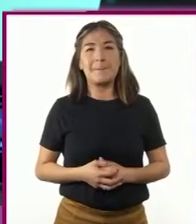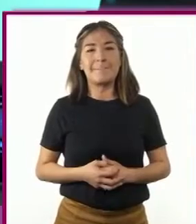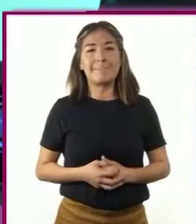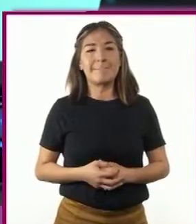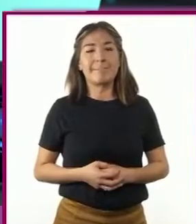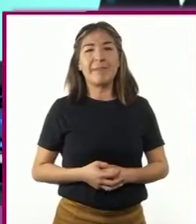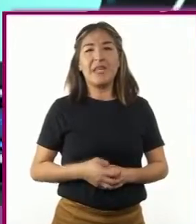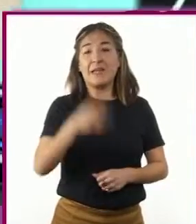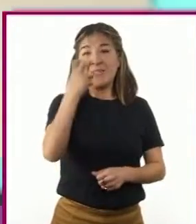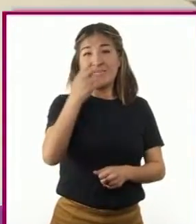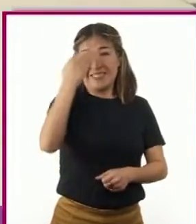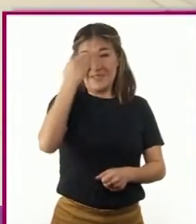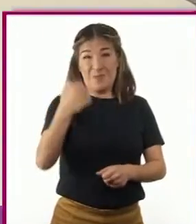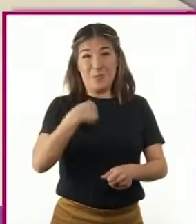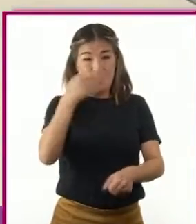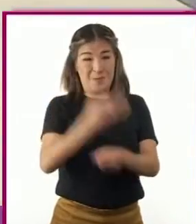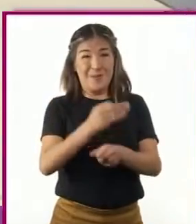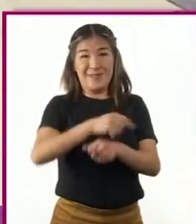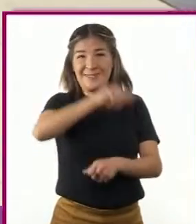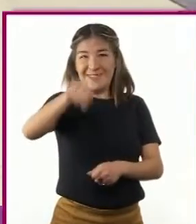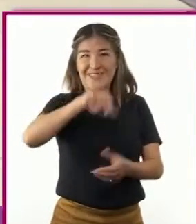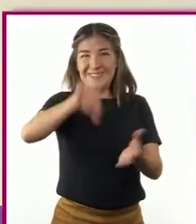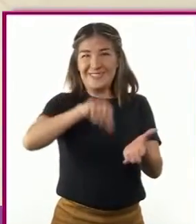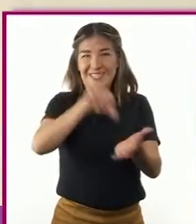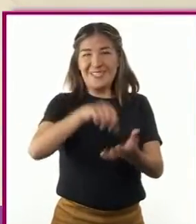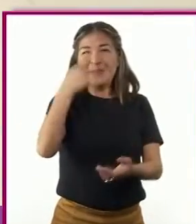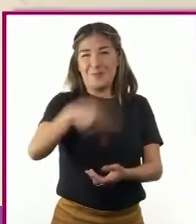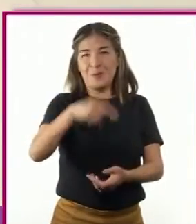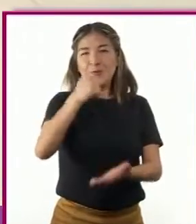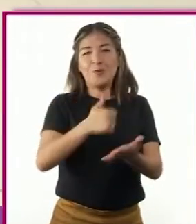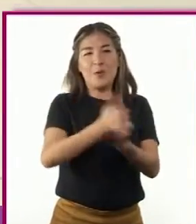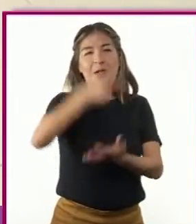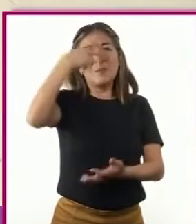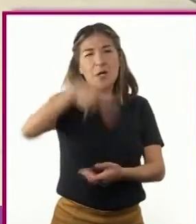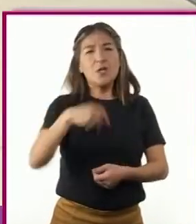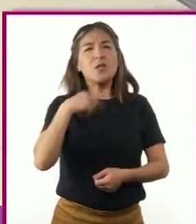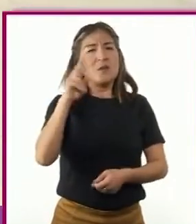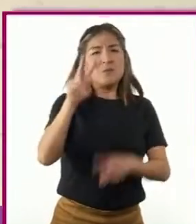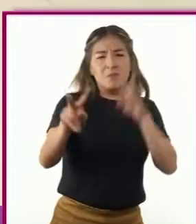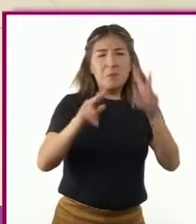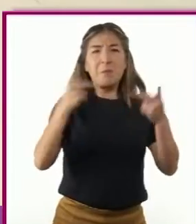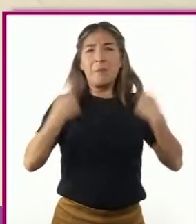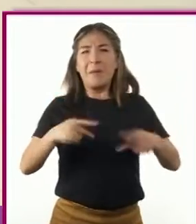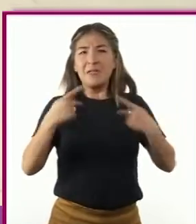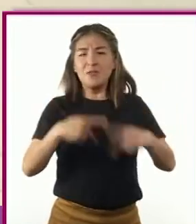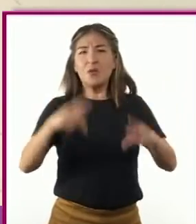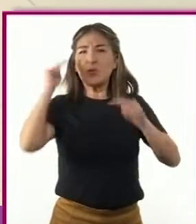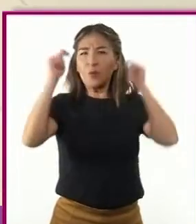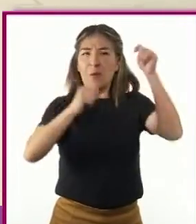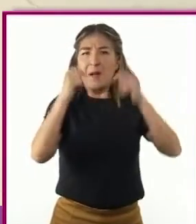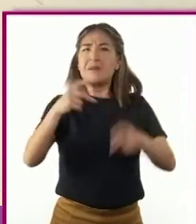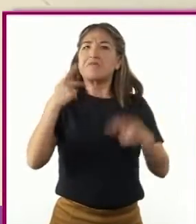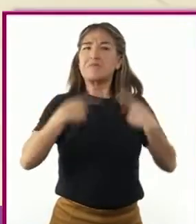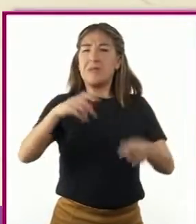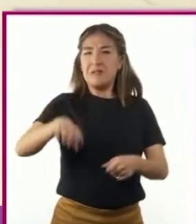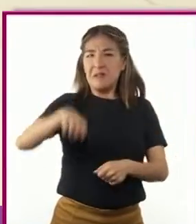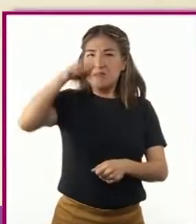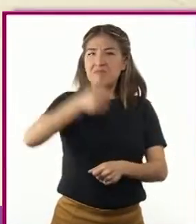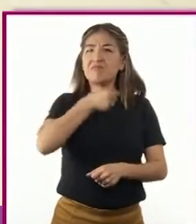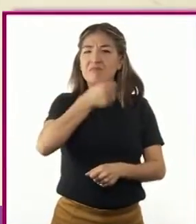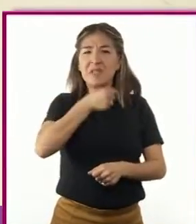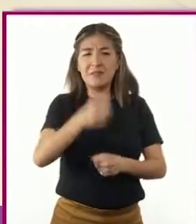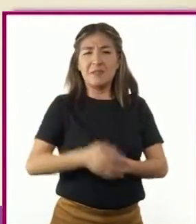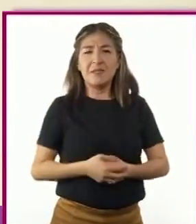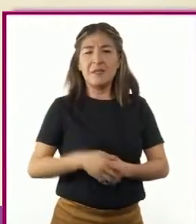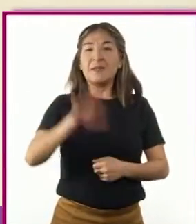En el tiempo que llevo en el centro histórico de la Ciudad de México, he visto a varios turistas de edad avanzada.